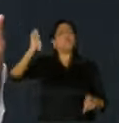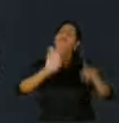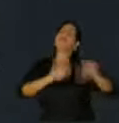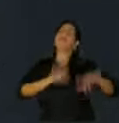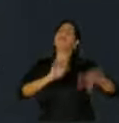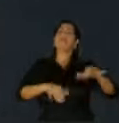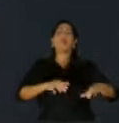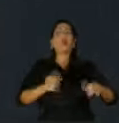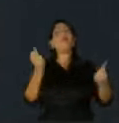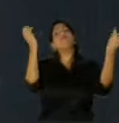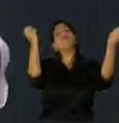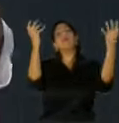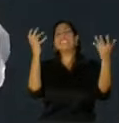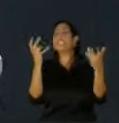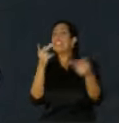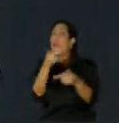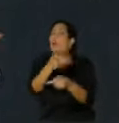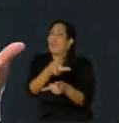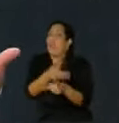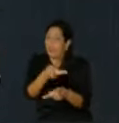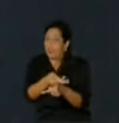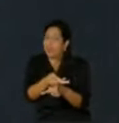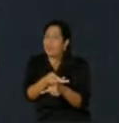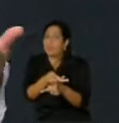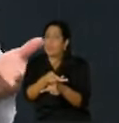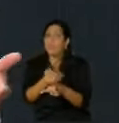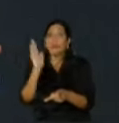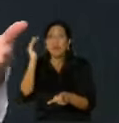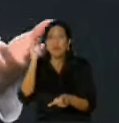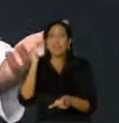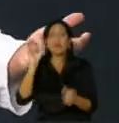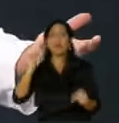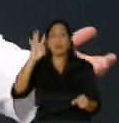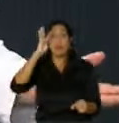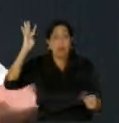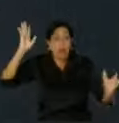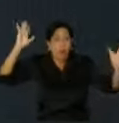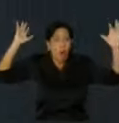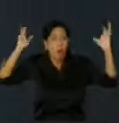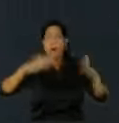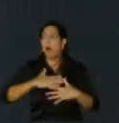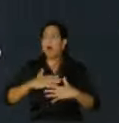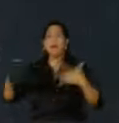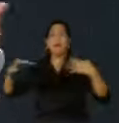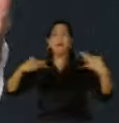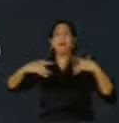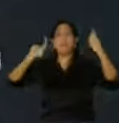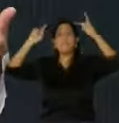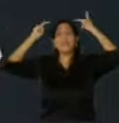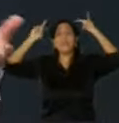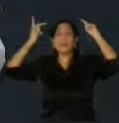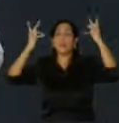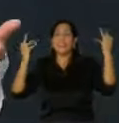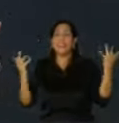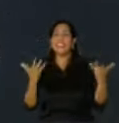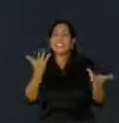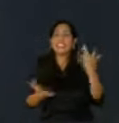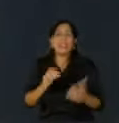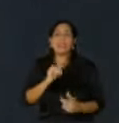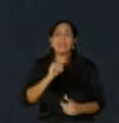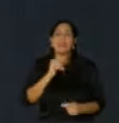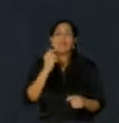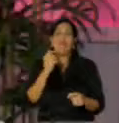la comunicación entre todos nosotros y limitaría la desinformación que pues puede causar, ya como han visto, un poco de incertidumbre